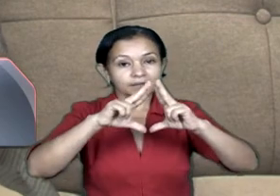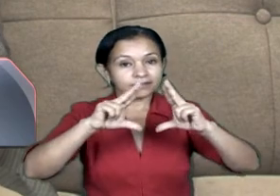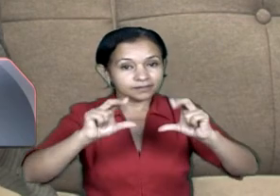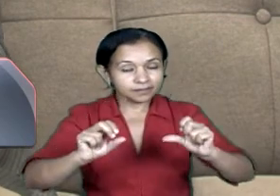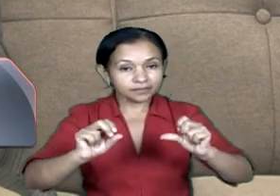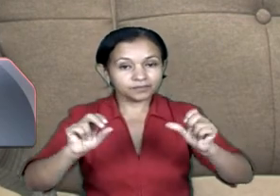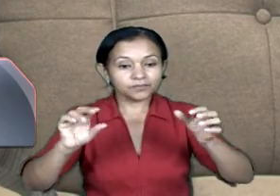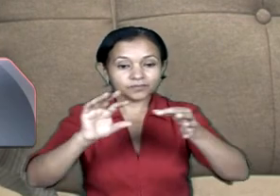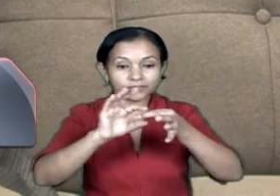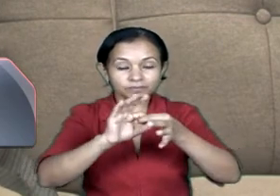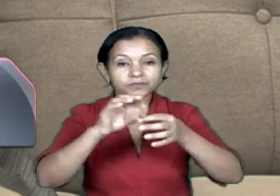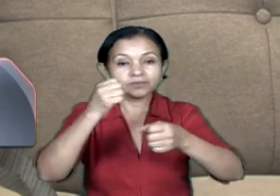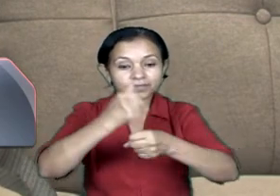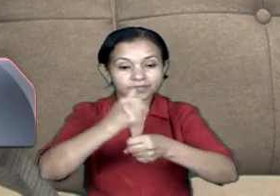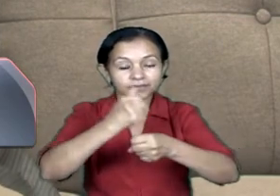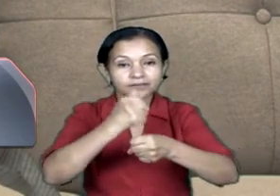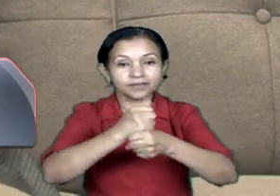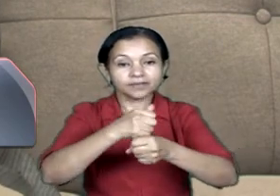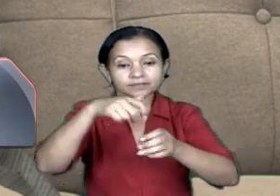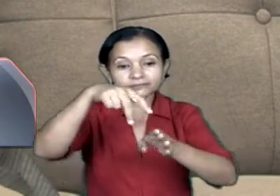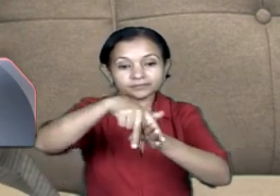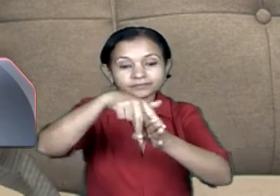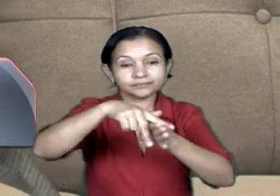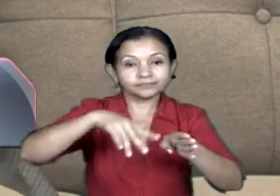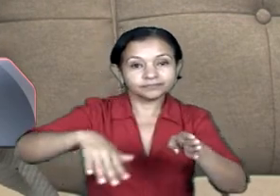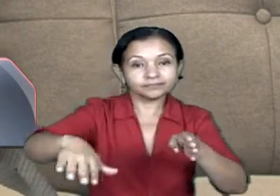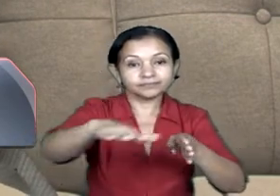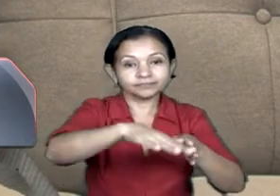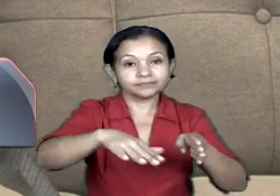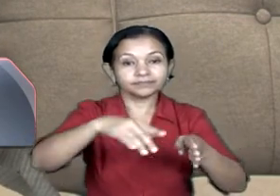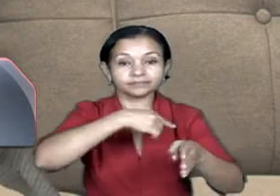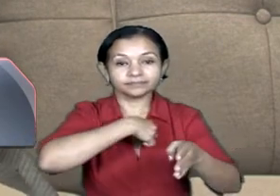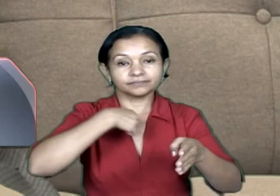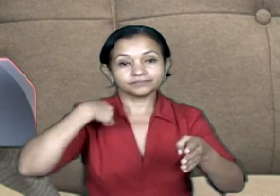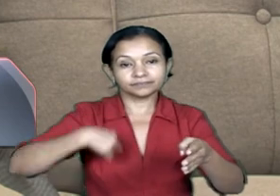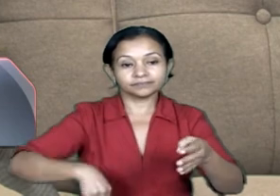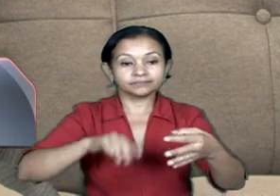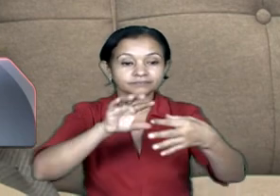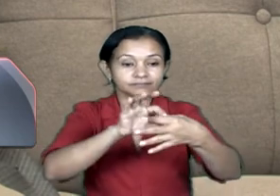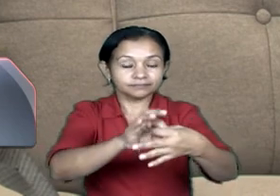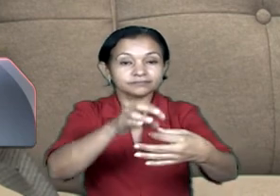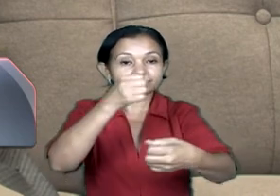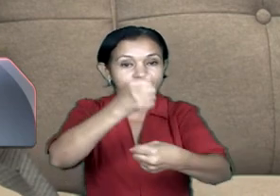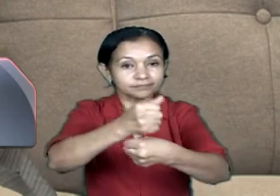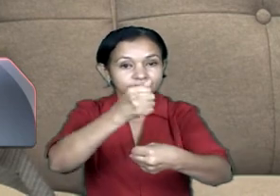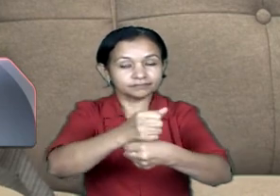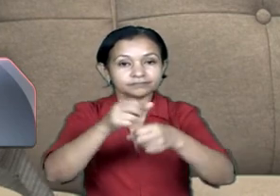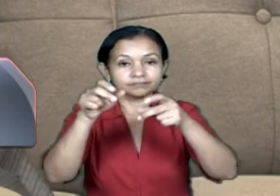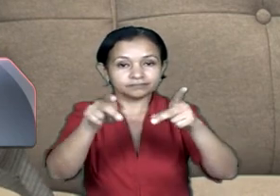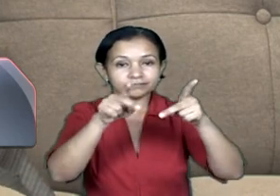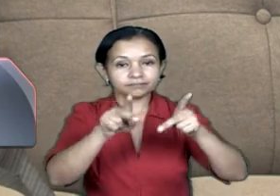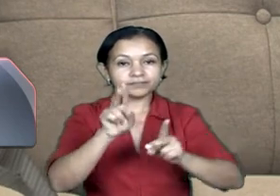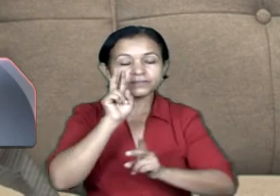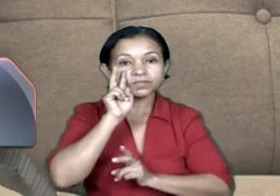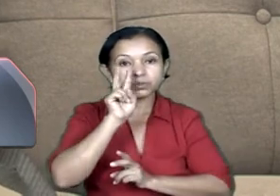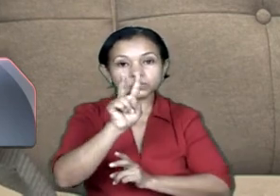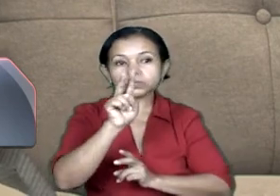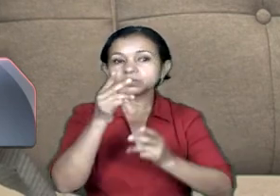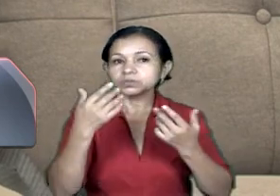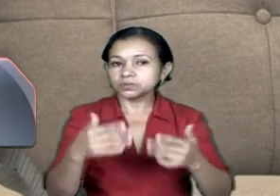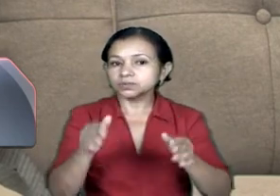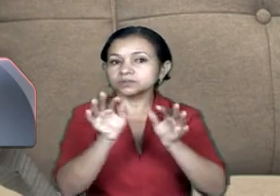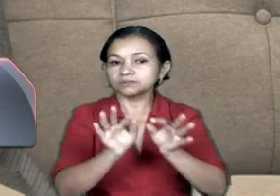Juntos, ¿no?, trabajan con ellos, con los campesinos, con los productores. Eso yo creo que es la gente, ¿no?, valora más.